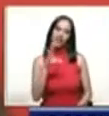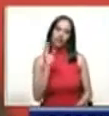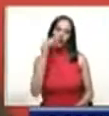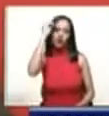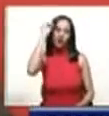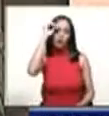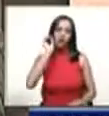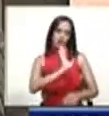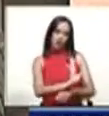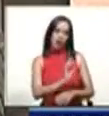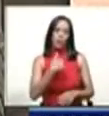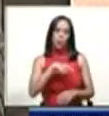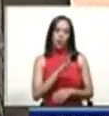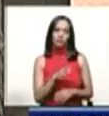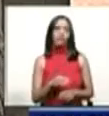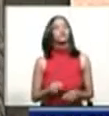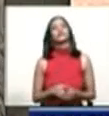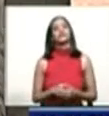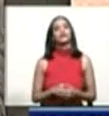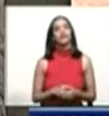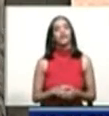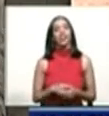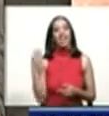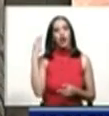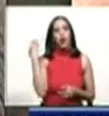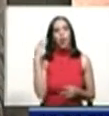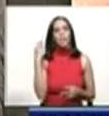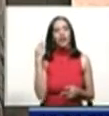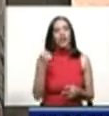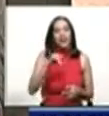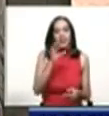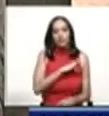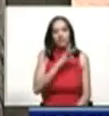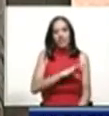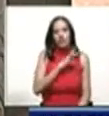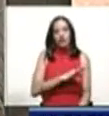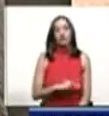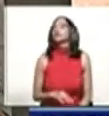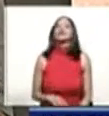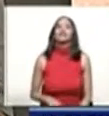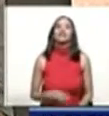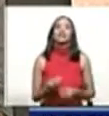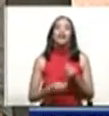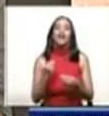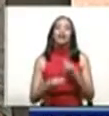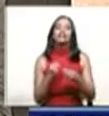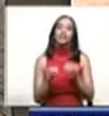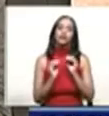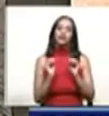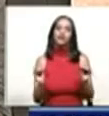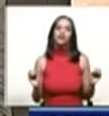voy para allá. En Colombia había un señor que estaba haciendo una denuncia sobre